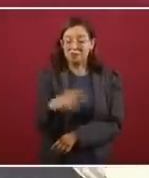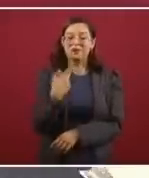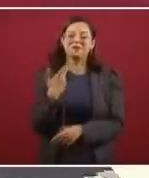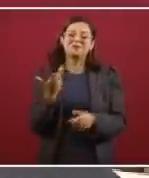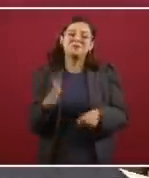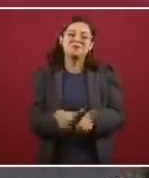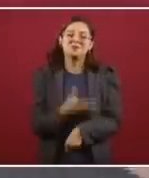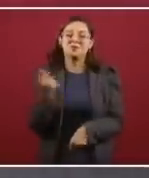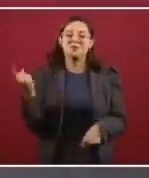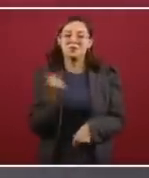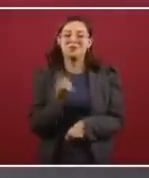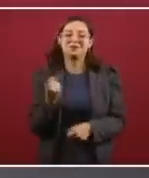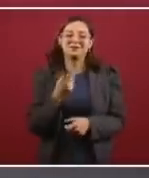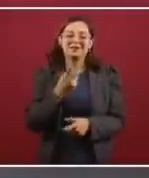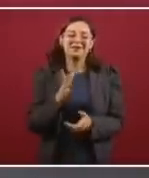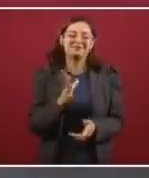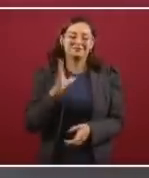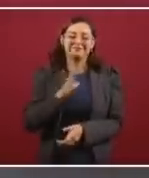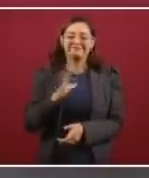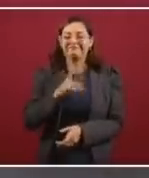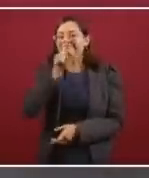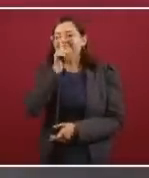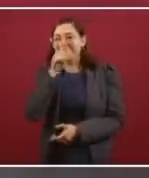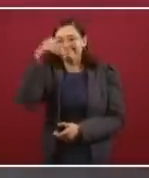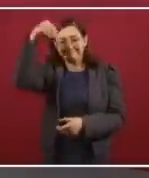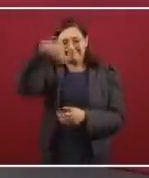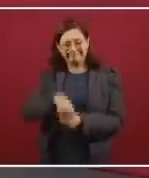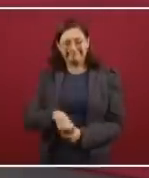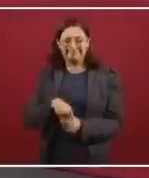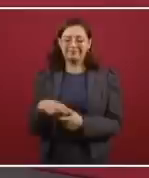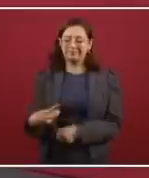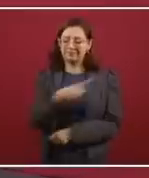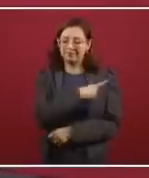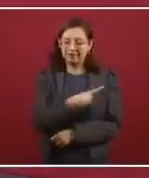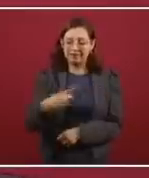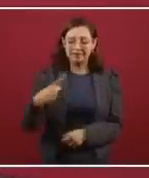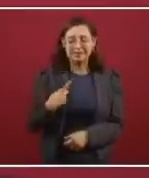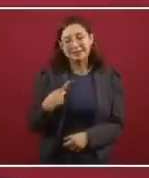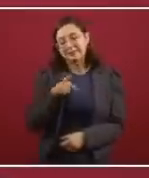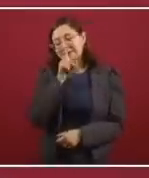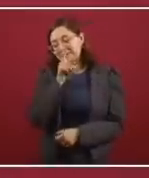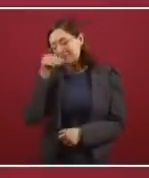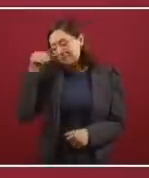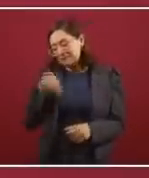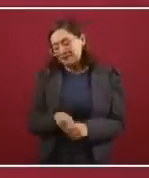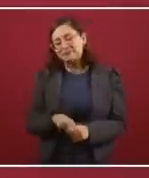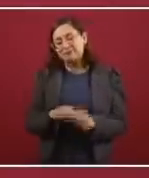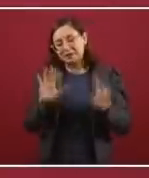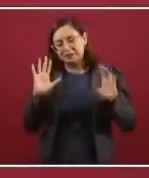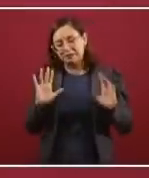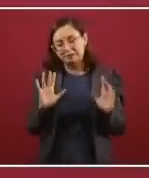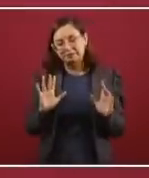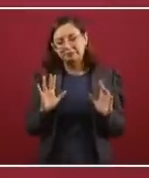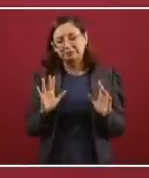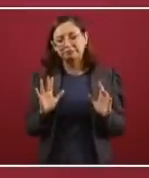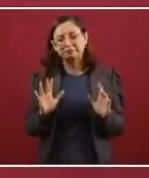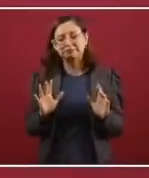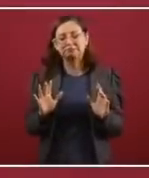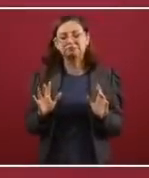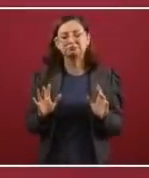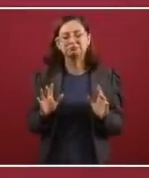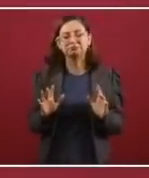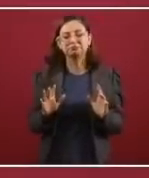porque hay un secreto que debe de conservarse, además porque